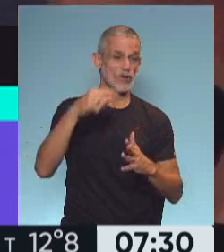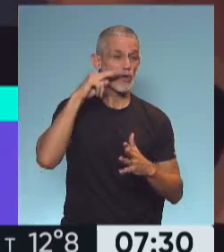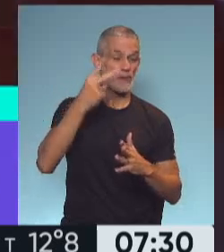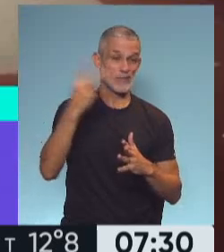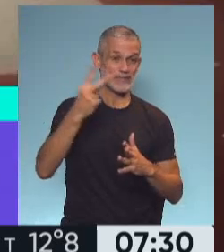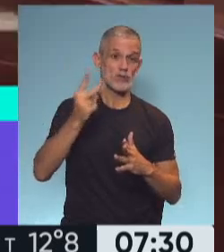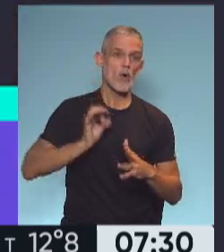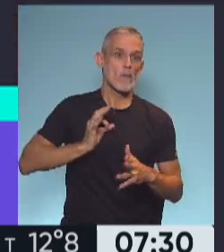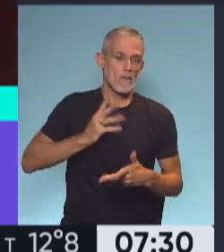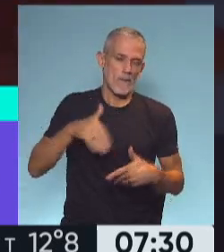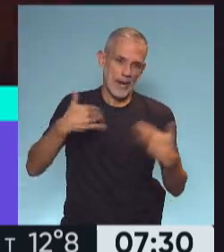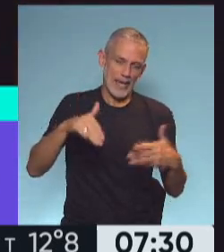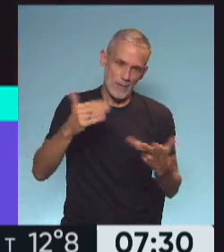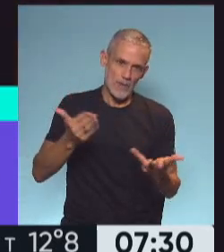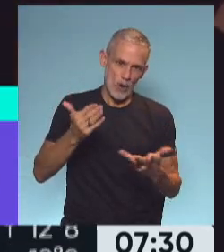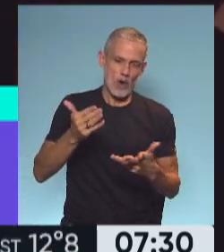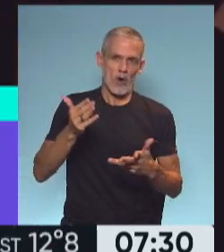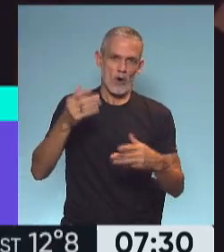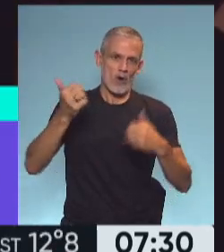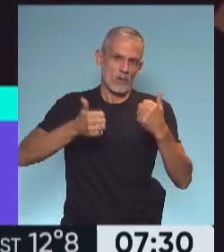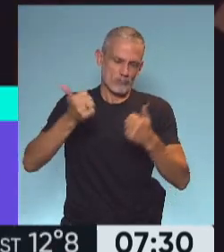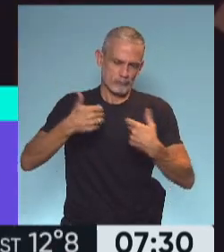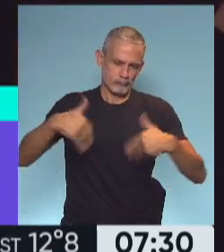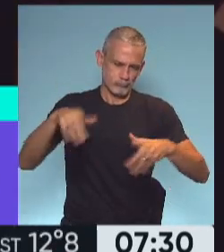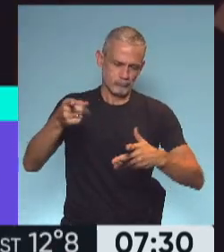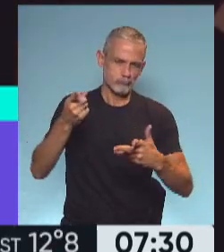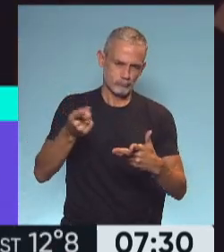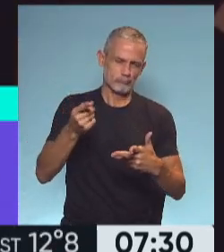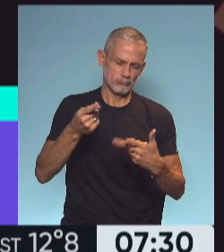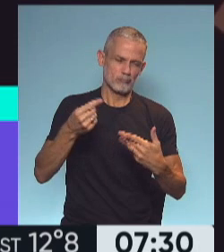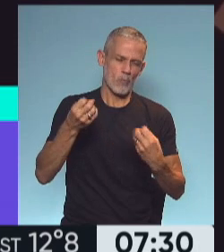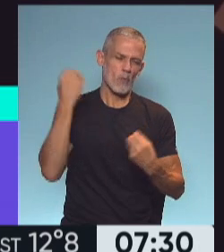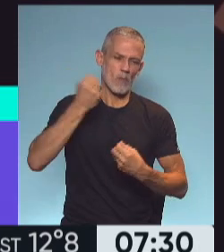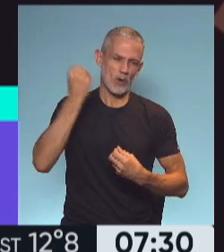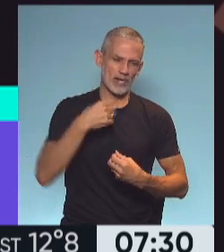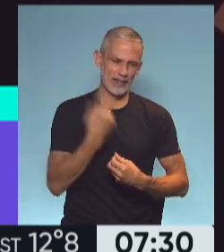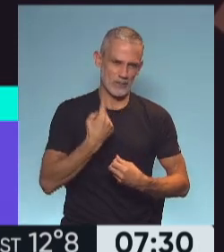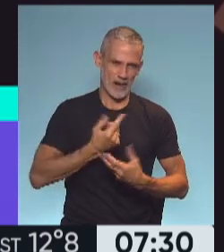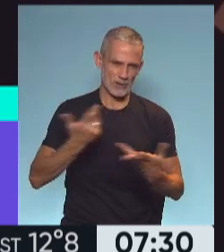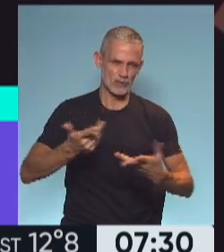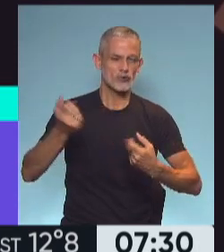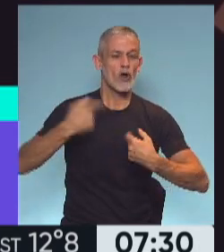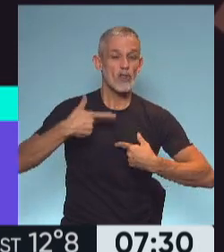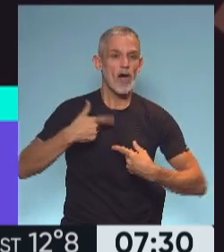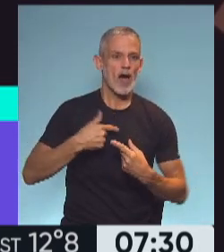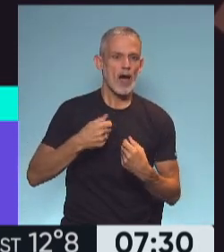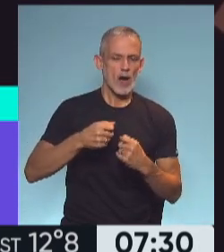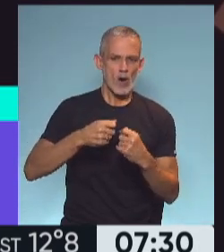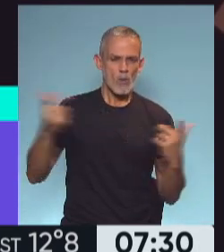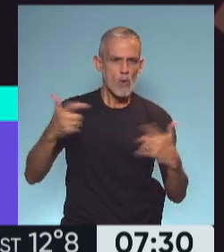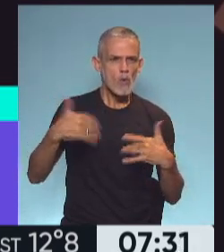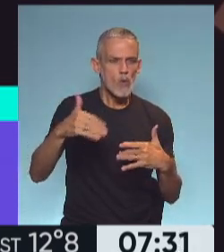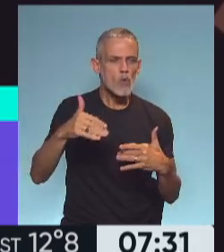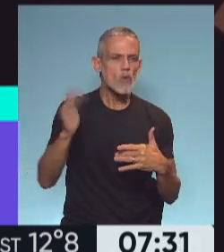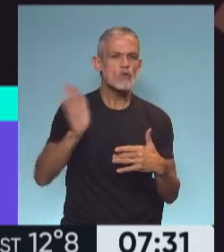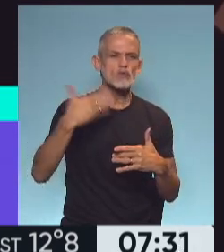People's Choice en el EVA Digital fue realmente un antes y un después para el proyecto. Nos permitió expandir